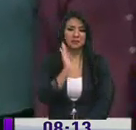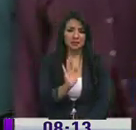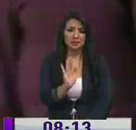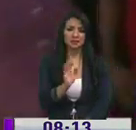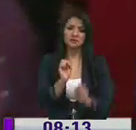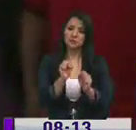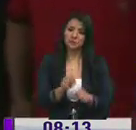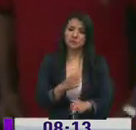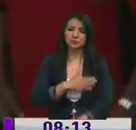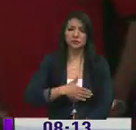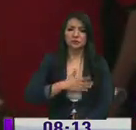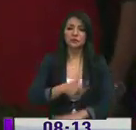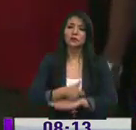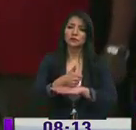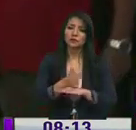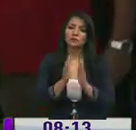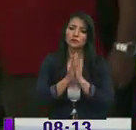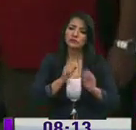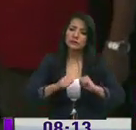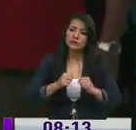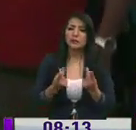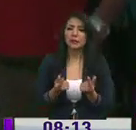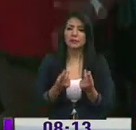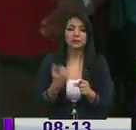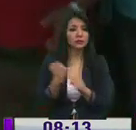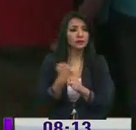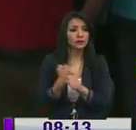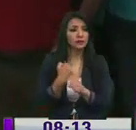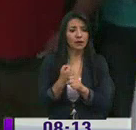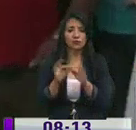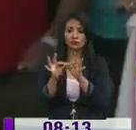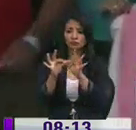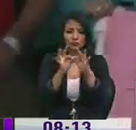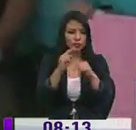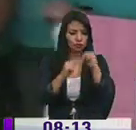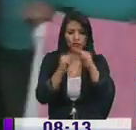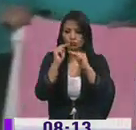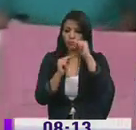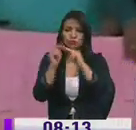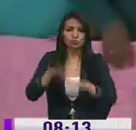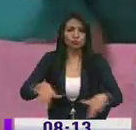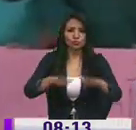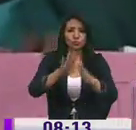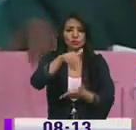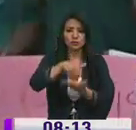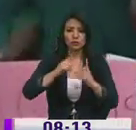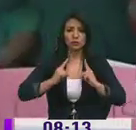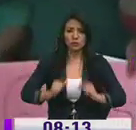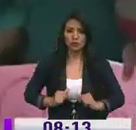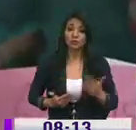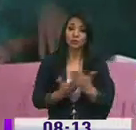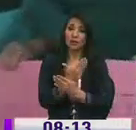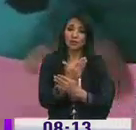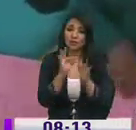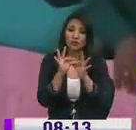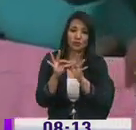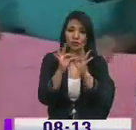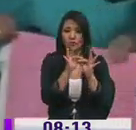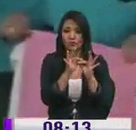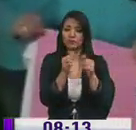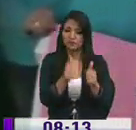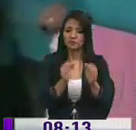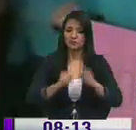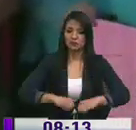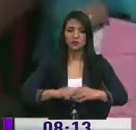puedan, por favor, las autoridades agilizar estos trabajos que según dicen son de remodelación en este centro que está bien estructurado,